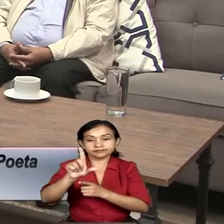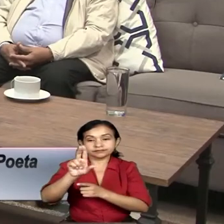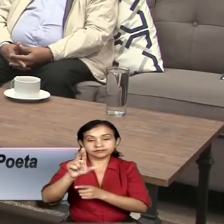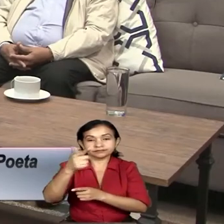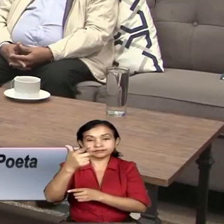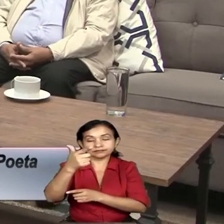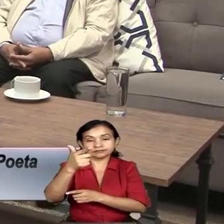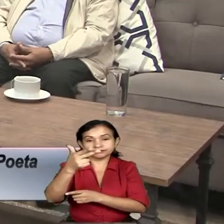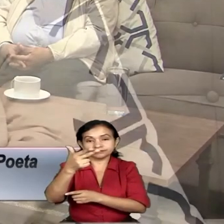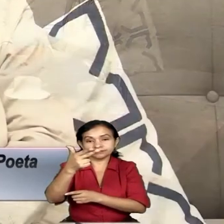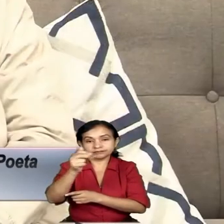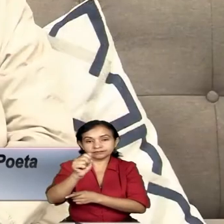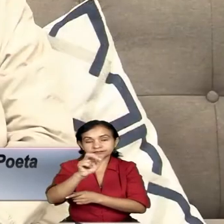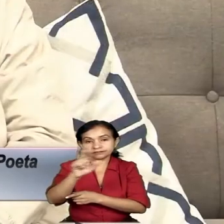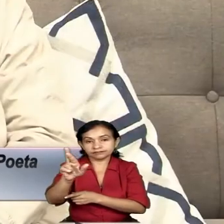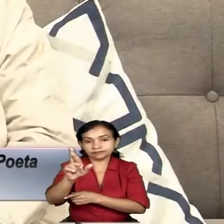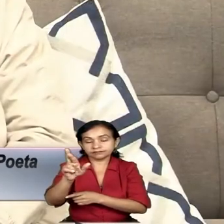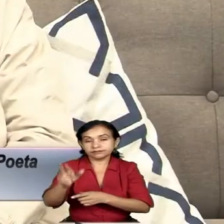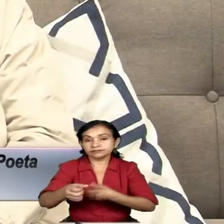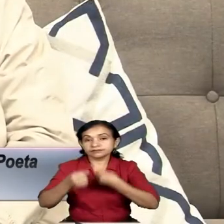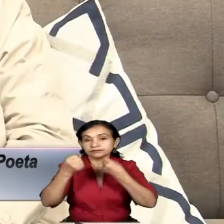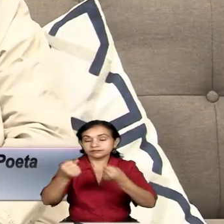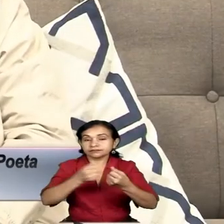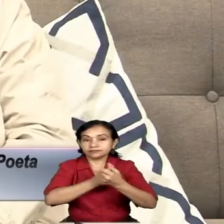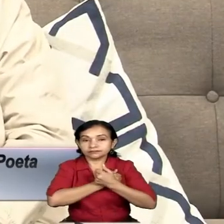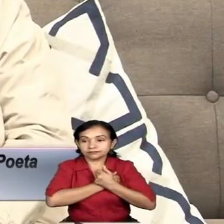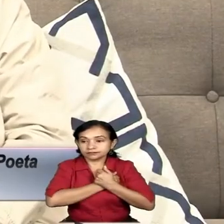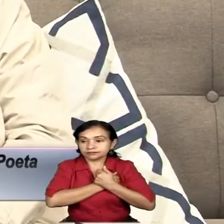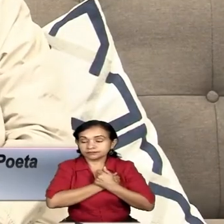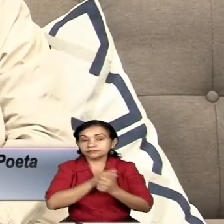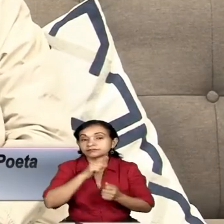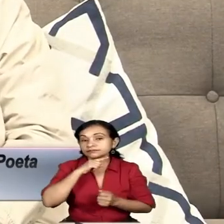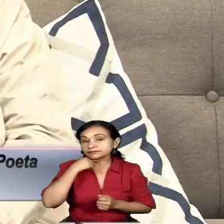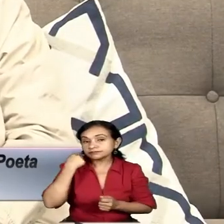lo que impera es la fuerza del amor y la reconciliación.